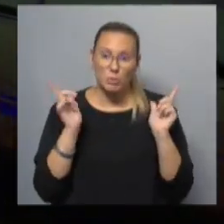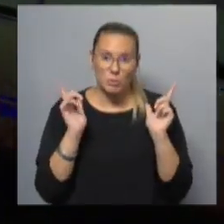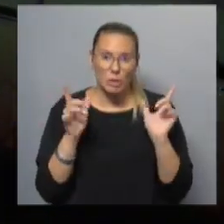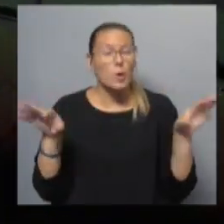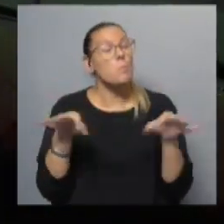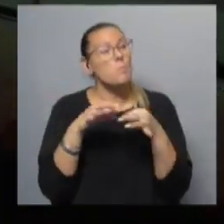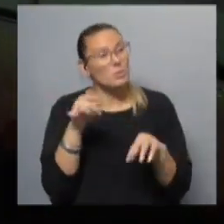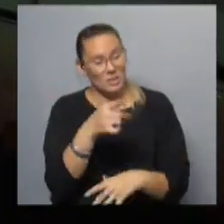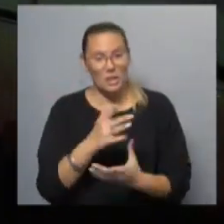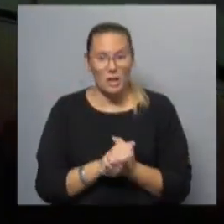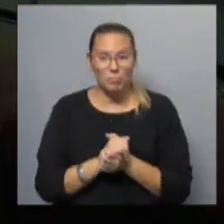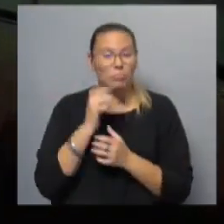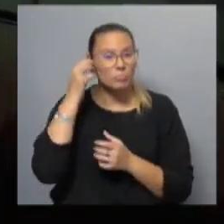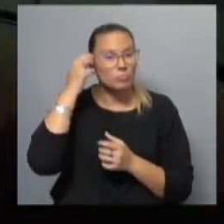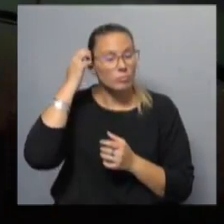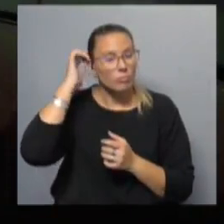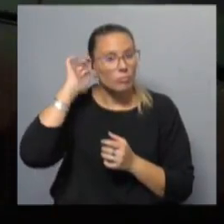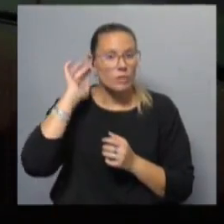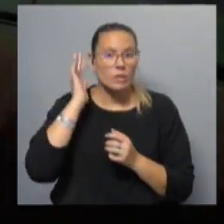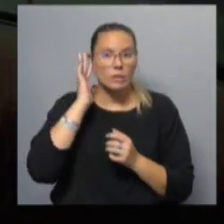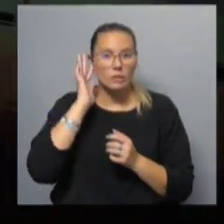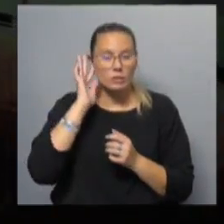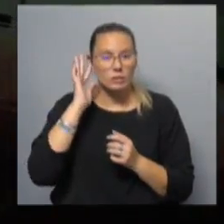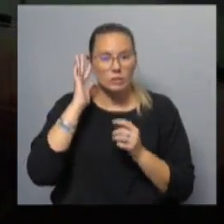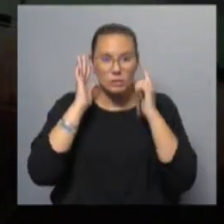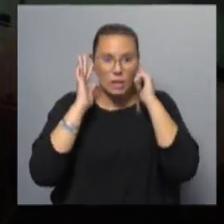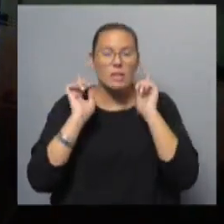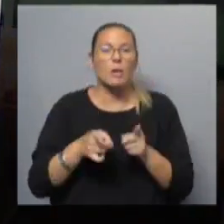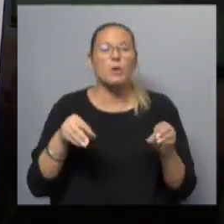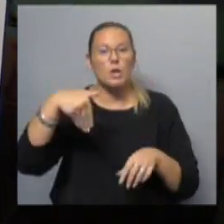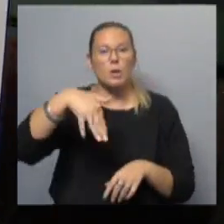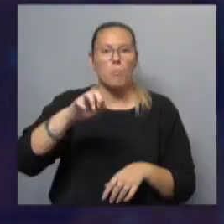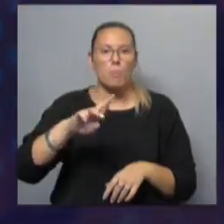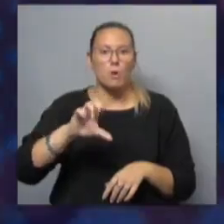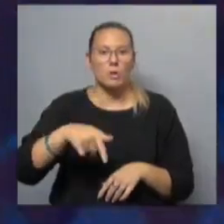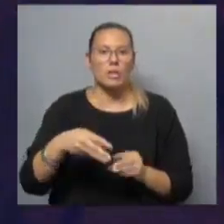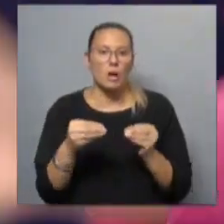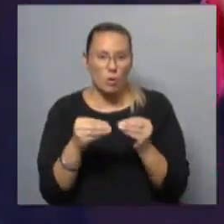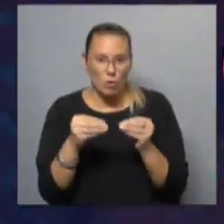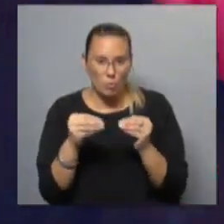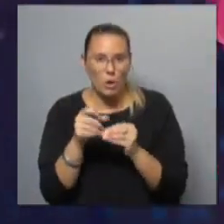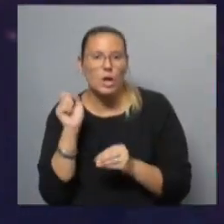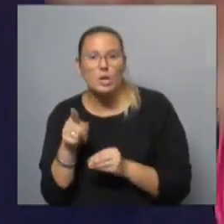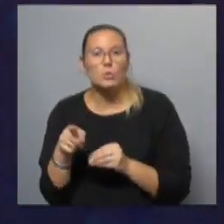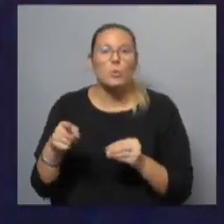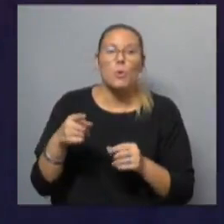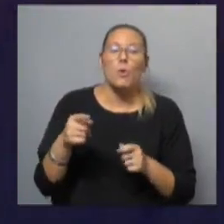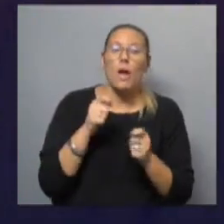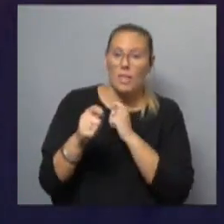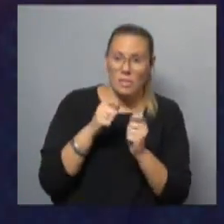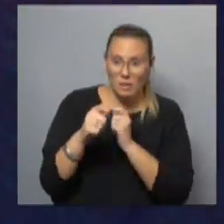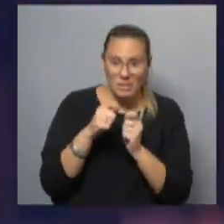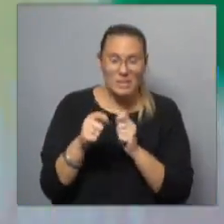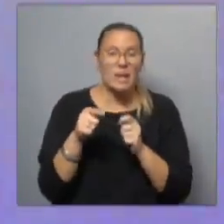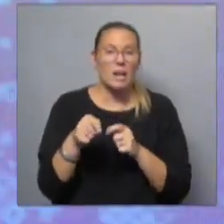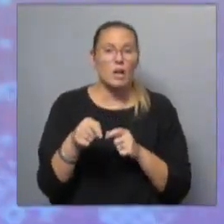música. Divino, de su música. También vamos a estar con Morena y sus móviles. Me encanta que ya debería ser un programa de Morena y sus móviles. La vamos